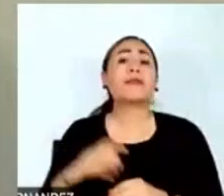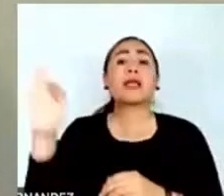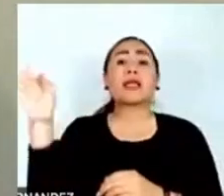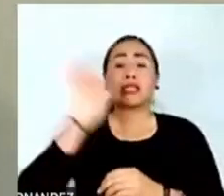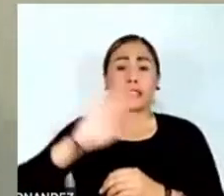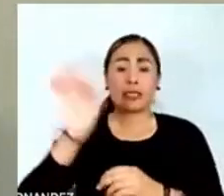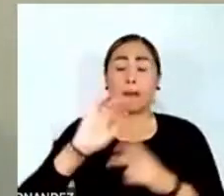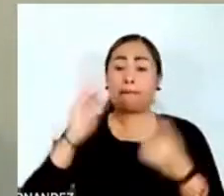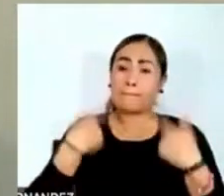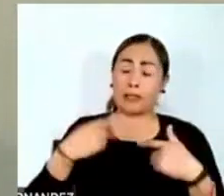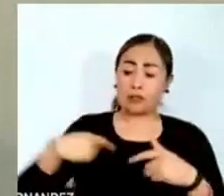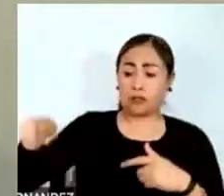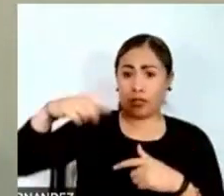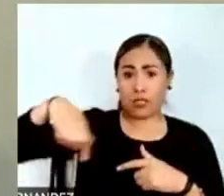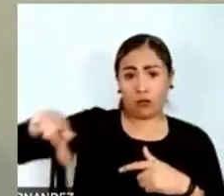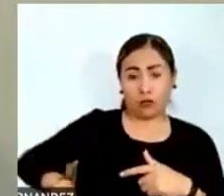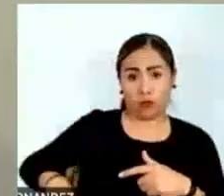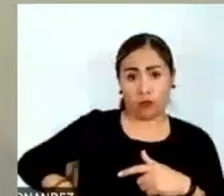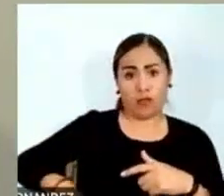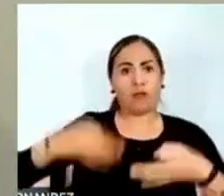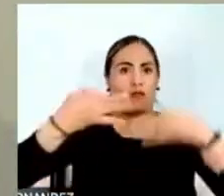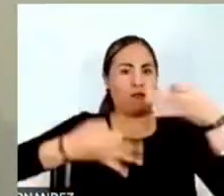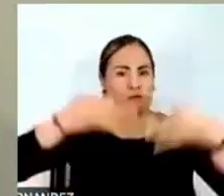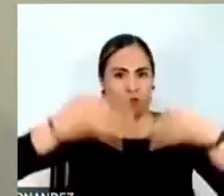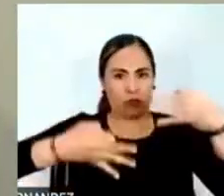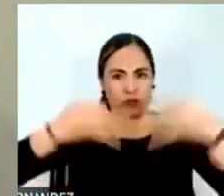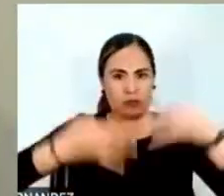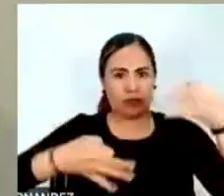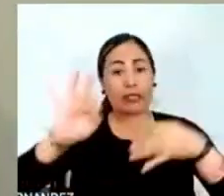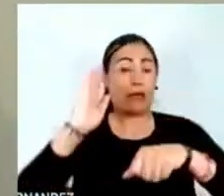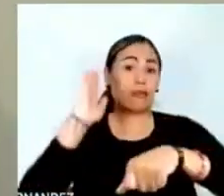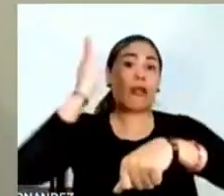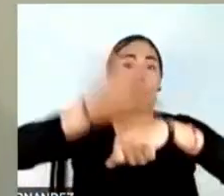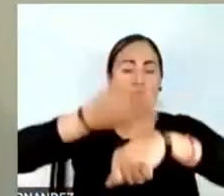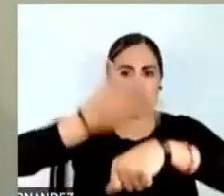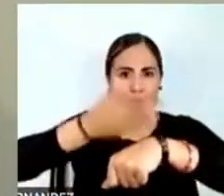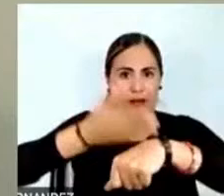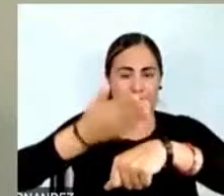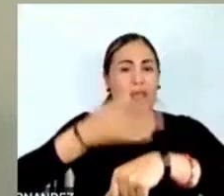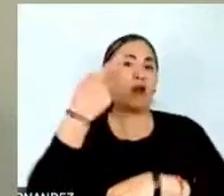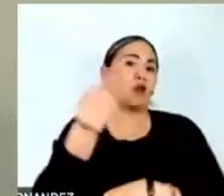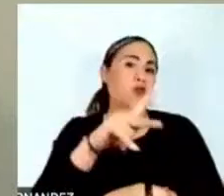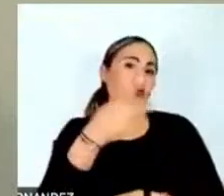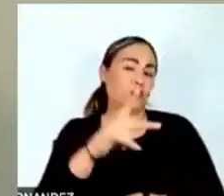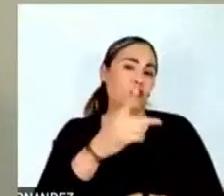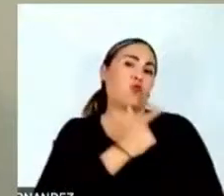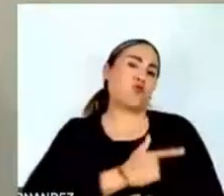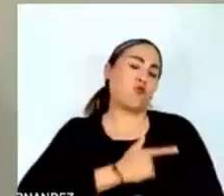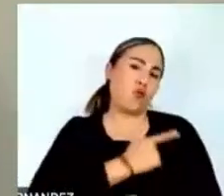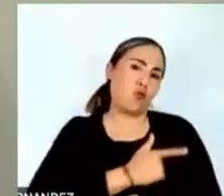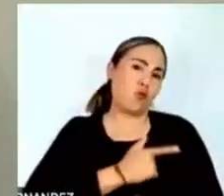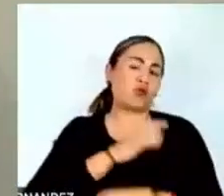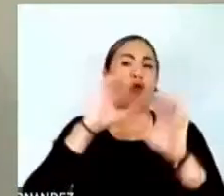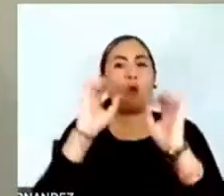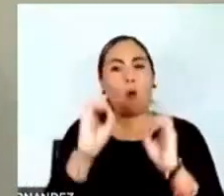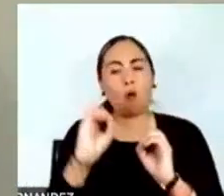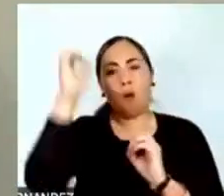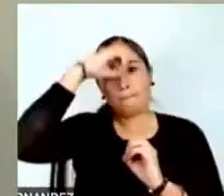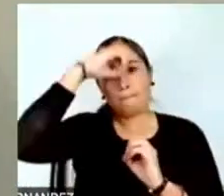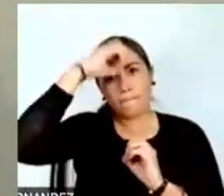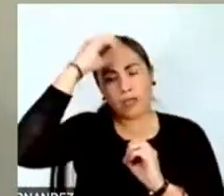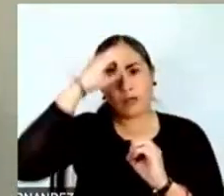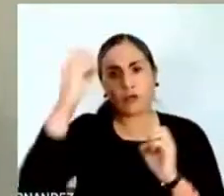sean sancionados con motivo de la manifestación de sus preferencias u opiniones políticas, ya sea